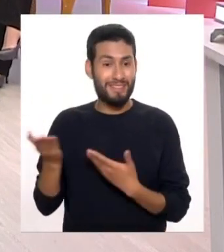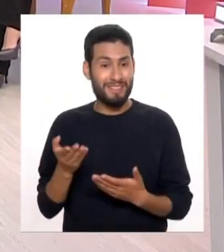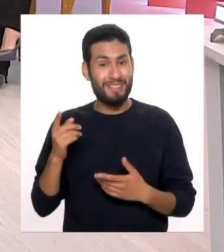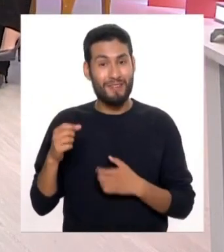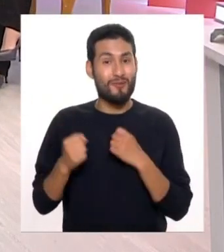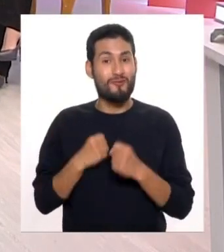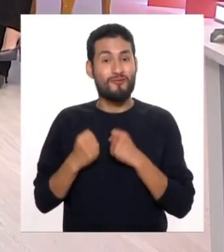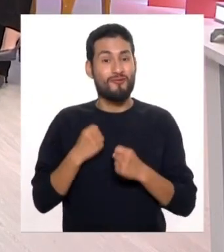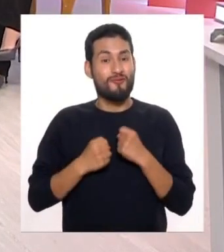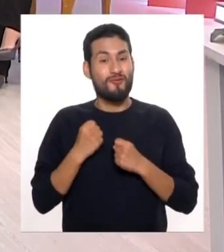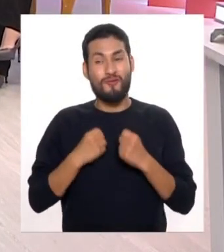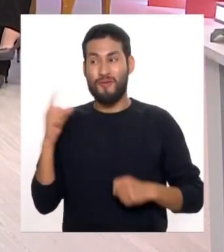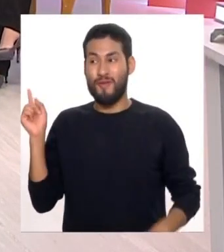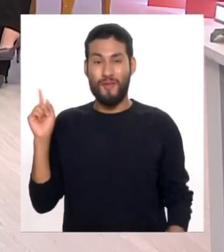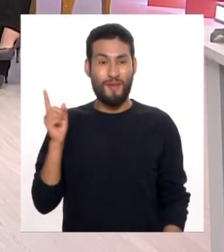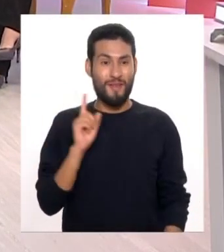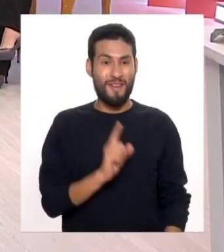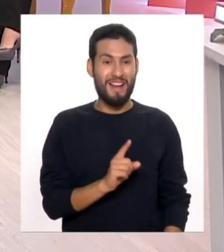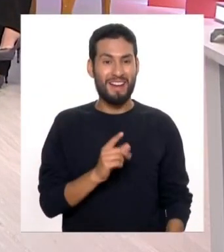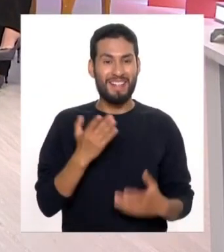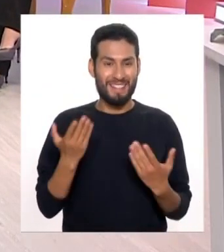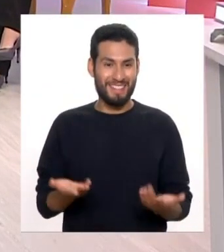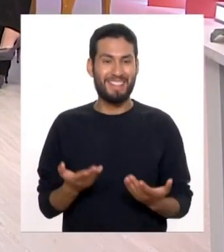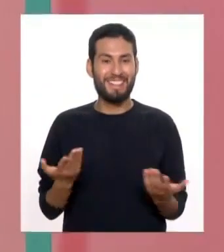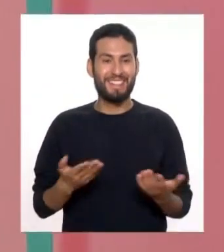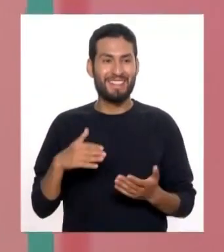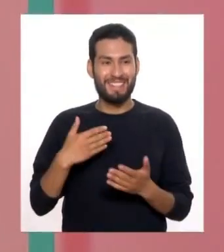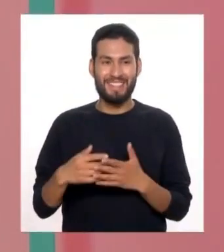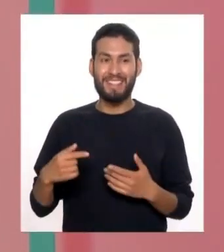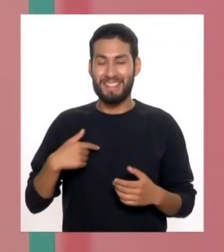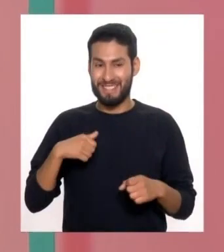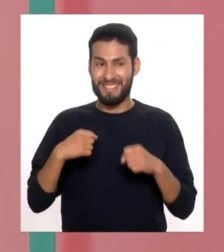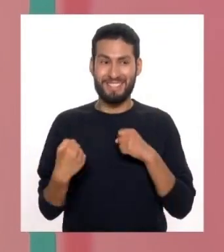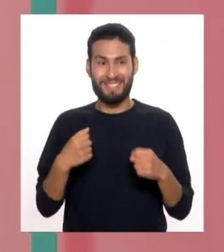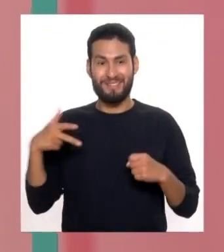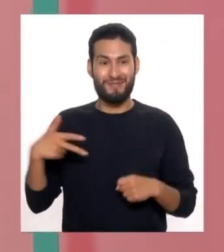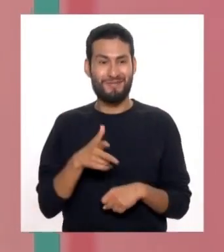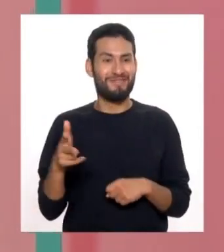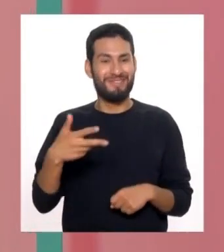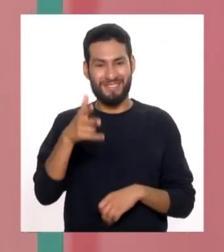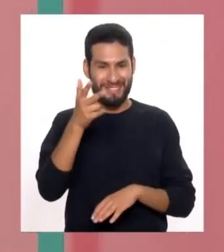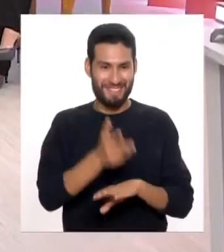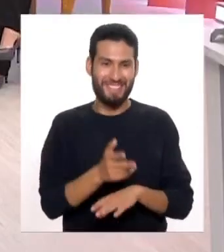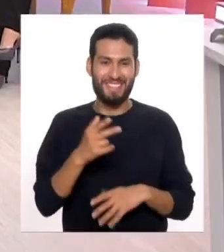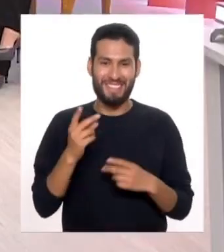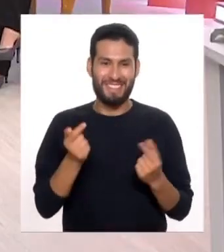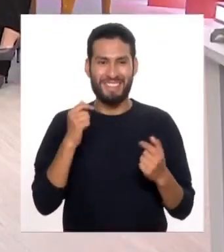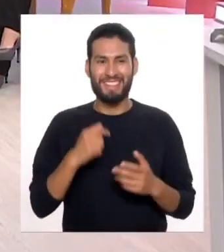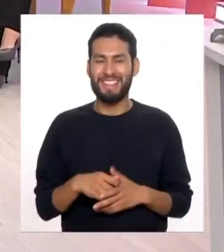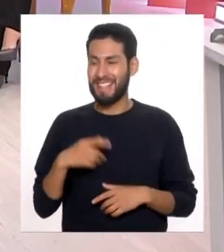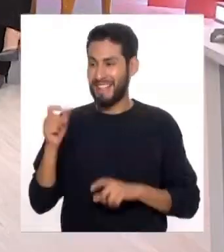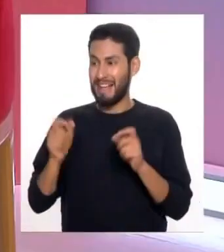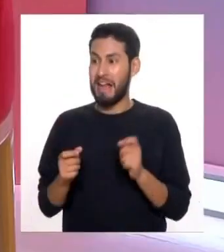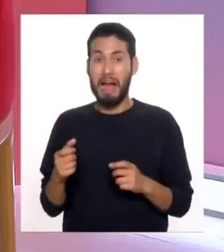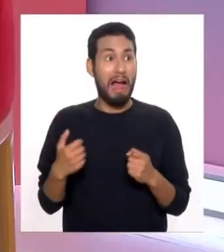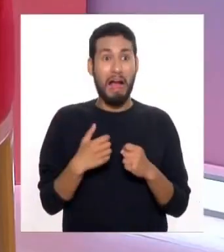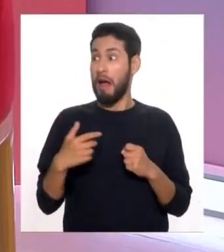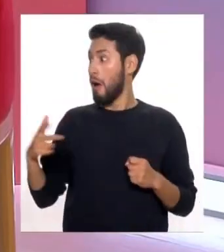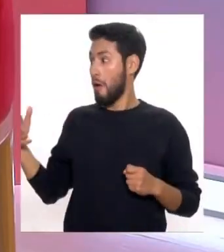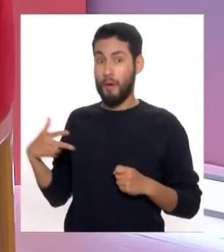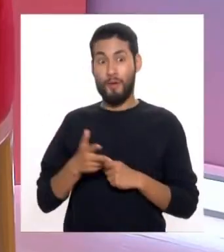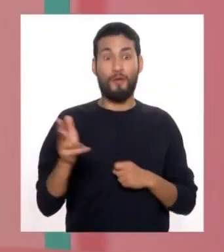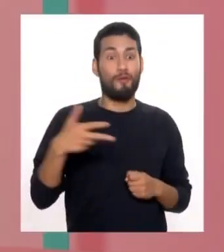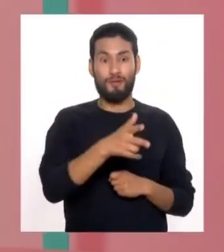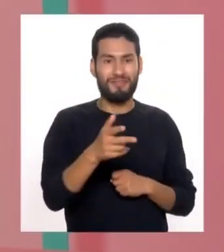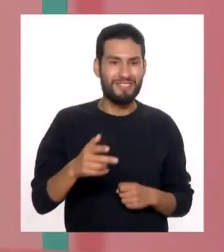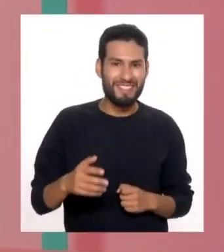toda prisa del San Bartolomé. Ya la tenemos por aquí. Yo estaba manejando, por eso hemos llegado tan rápido. Ay, pobrecita la gente que anda manejando, llegamos más